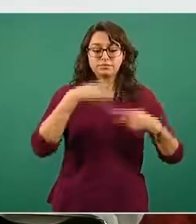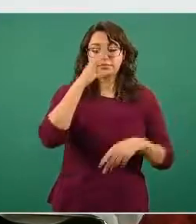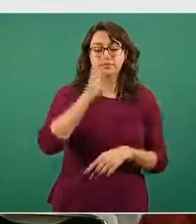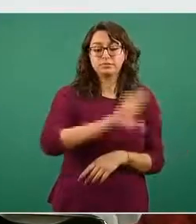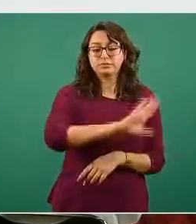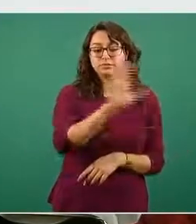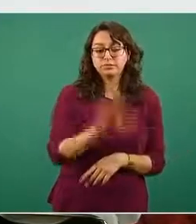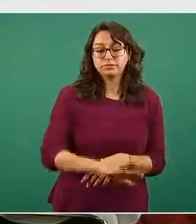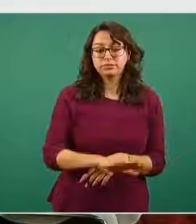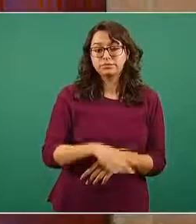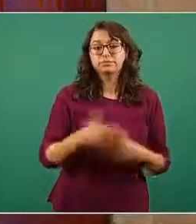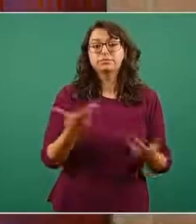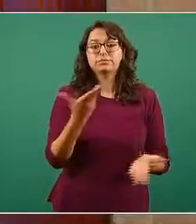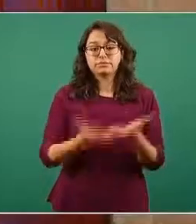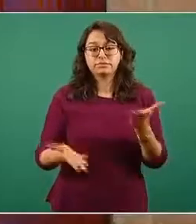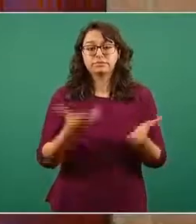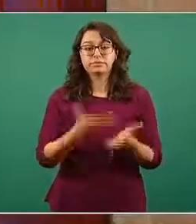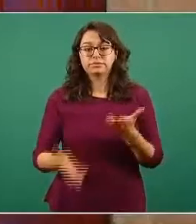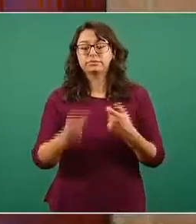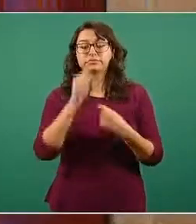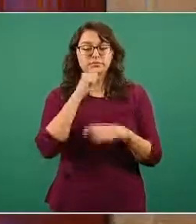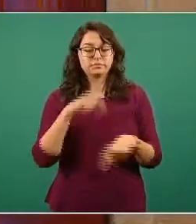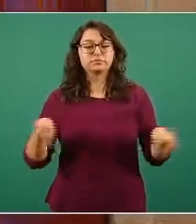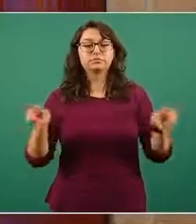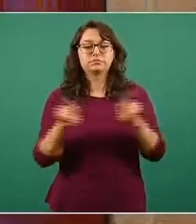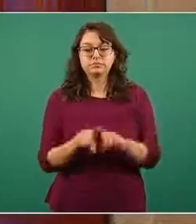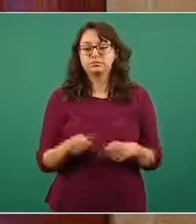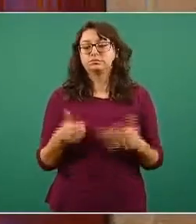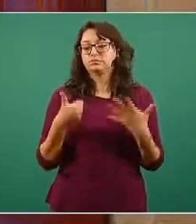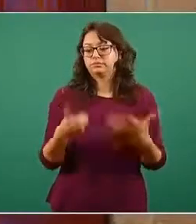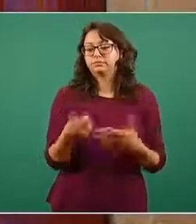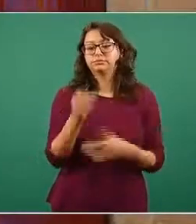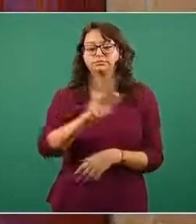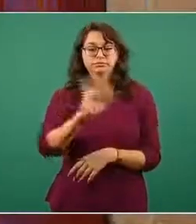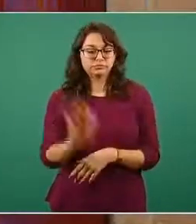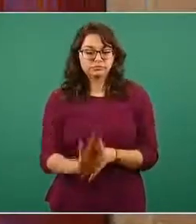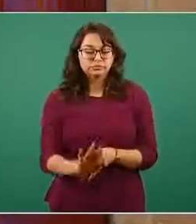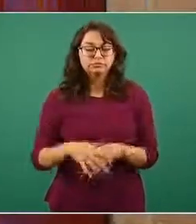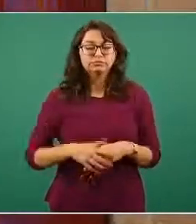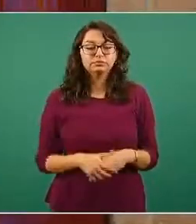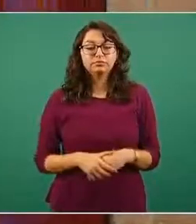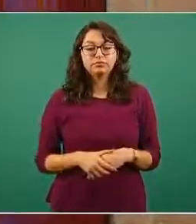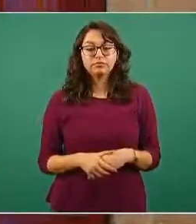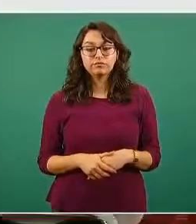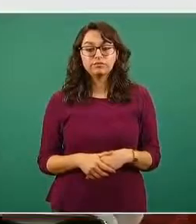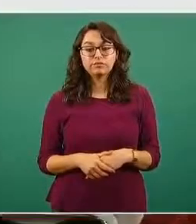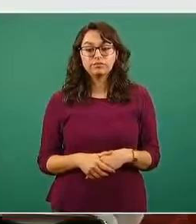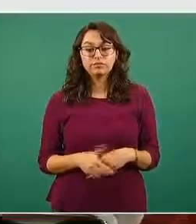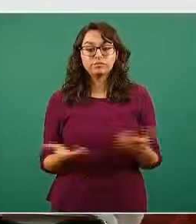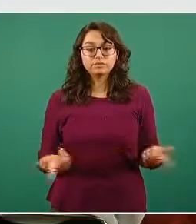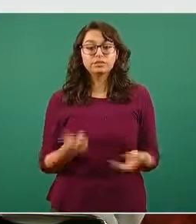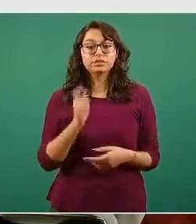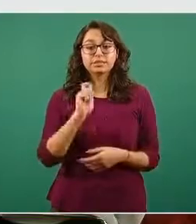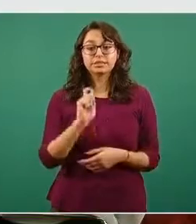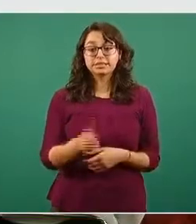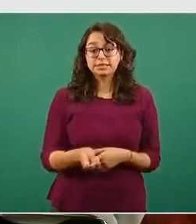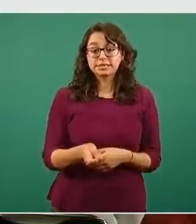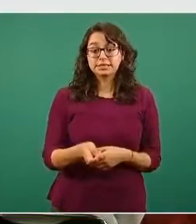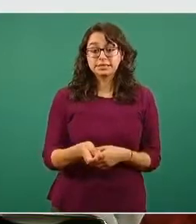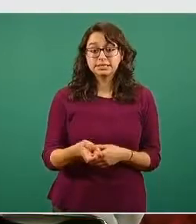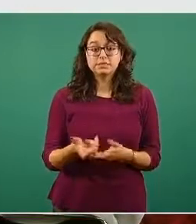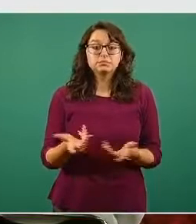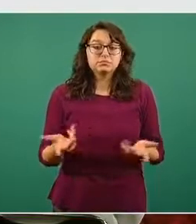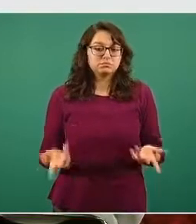la semana pasada. Esta semana se mantiene en 6% y por lo tanto la interpretación continúa